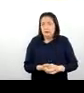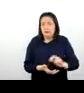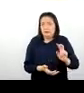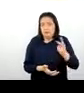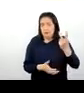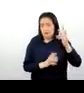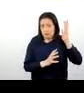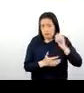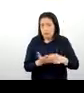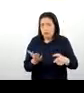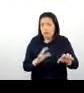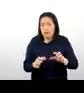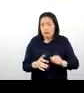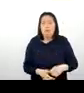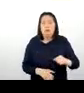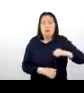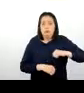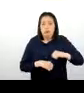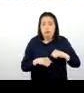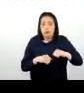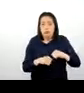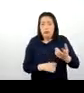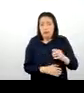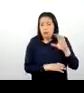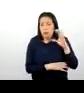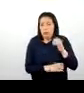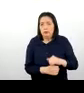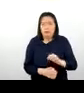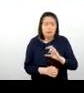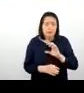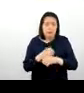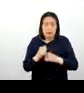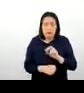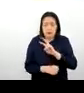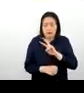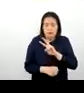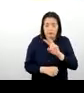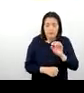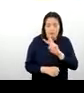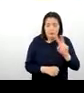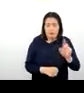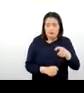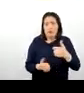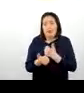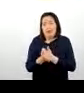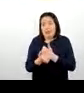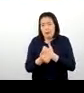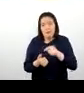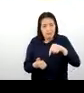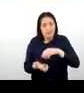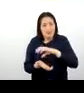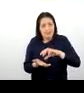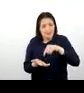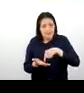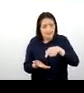seminario se desarrolló en Bogotá, Colombia, pero para el año 2022 Ayacucho va a ser la sede de este evento, ¿no? entonces también